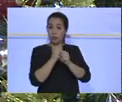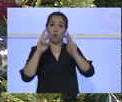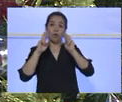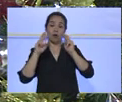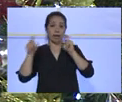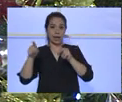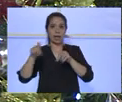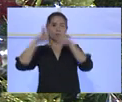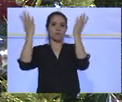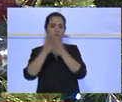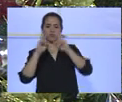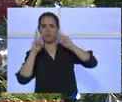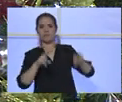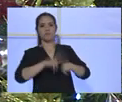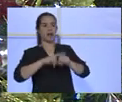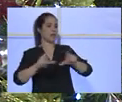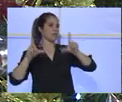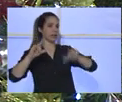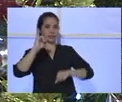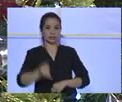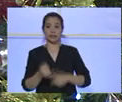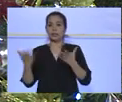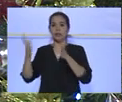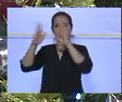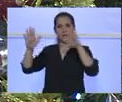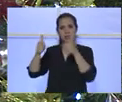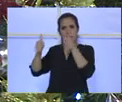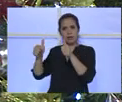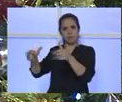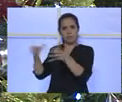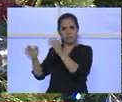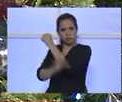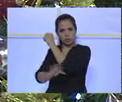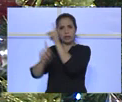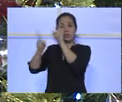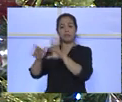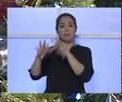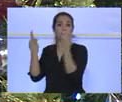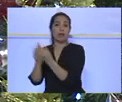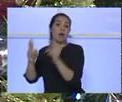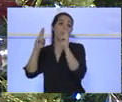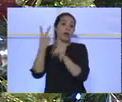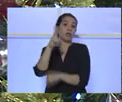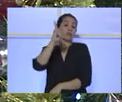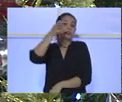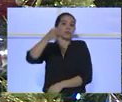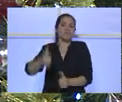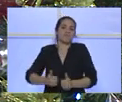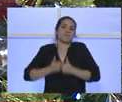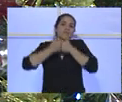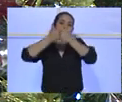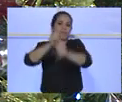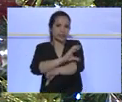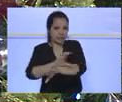acompañarnos. Un saludo a todo su equipo, a su familia. Muy feliz Navidad y bueno, que el 2019 nos encuentre con más progreso también y, por